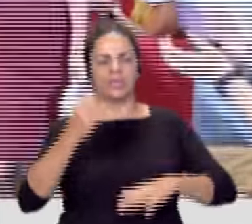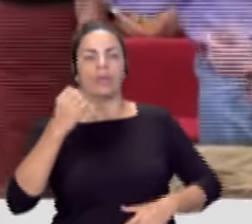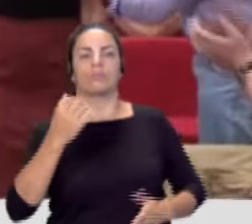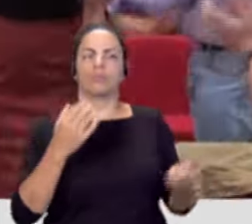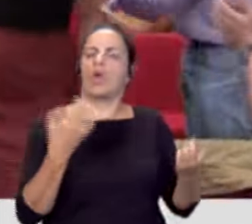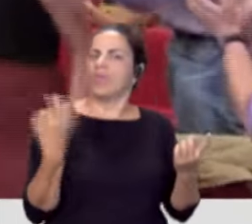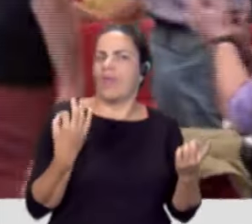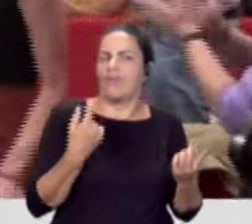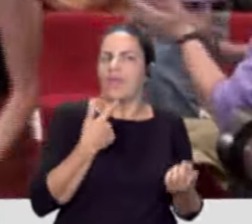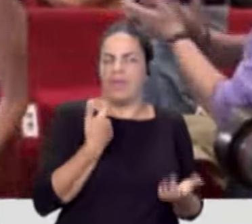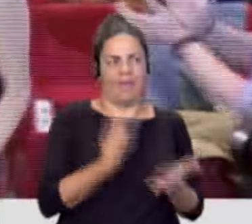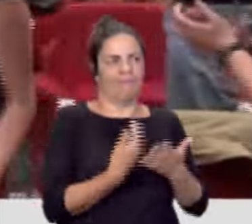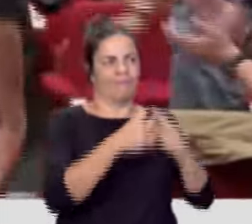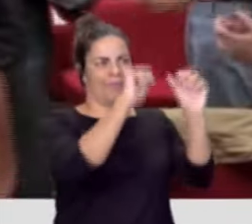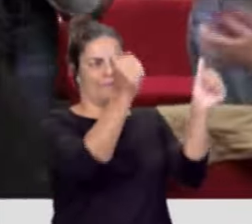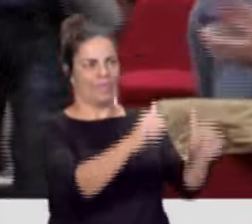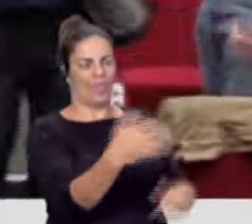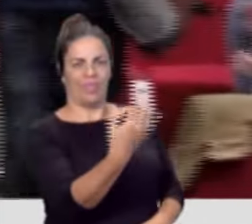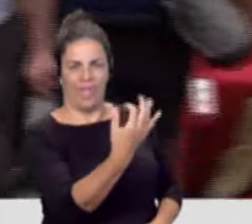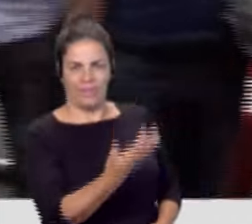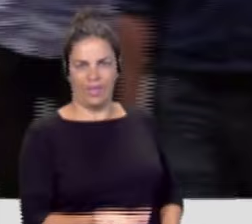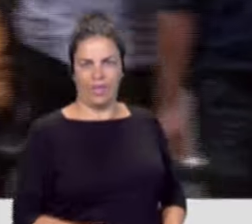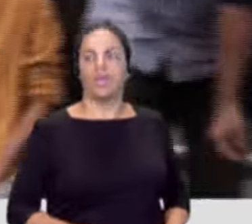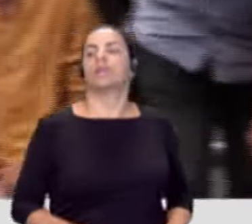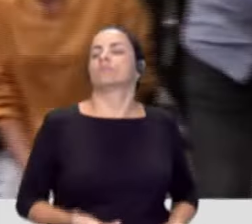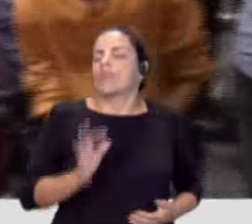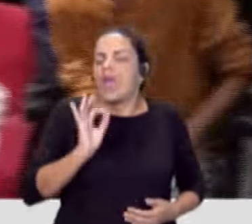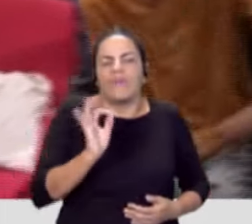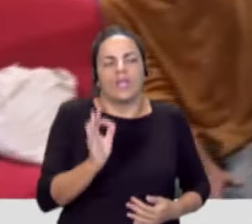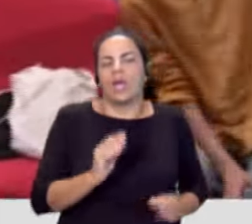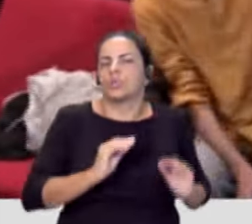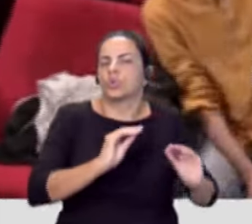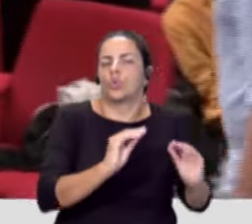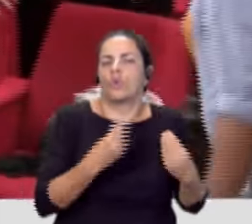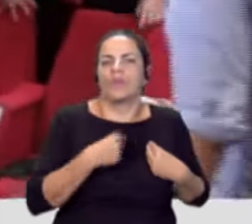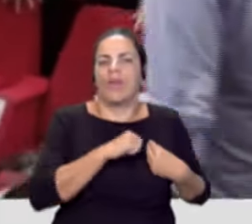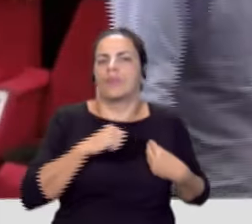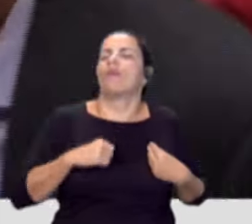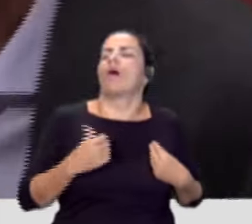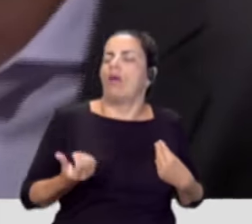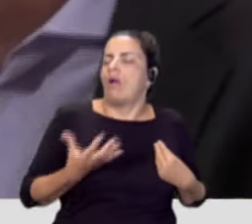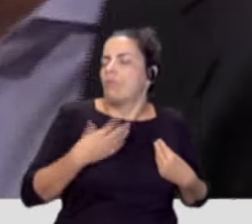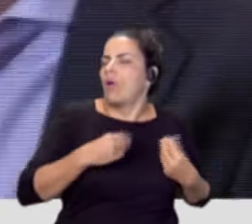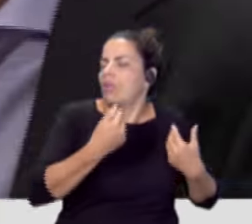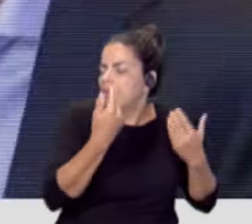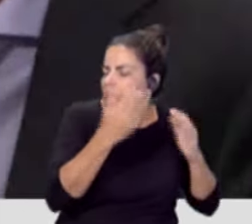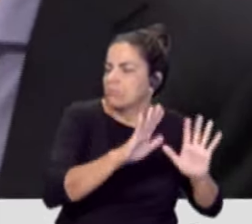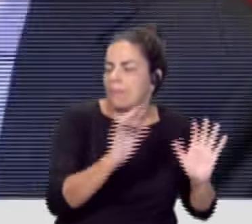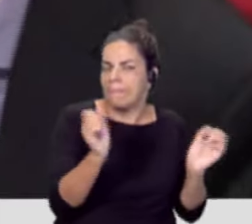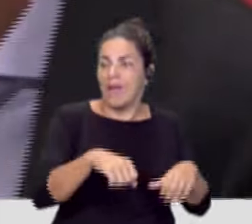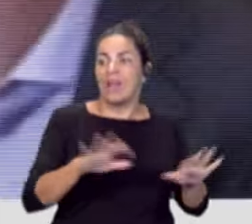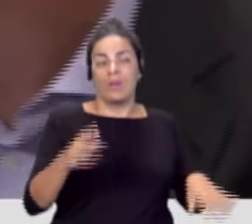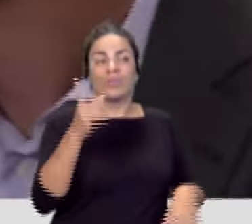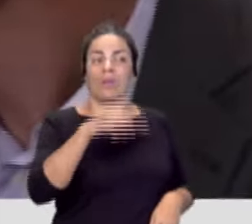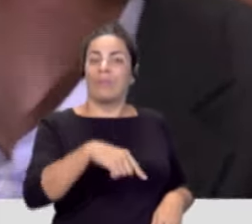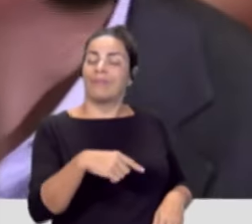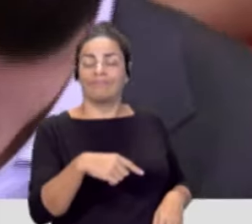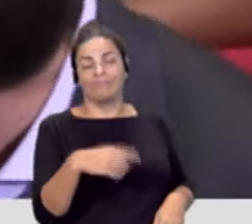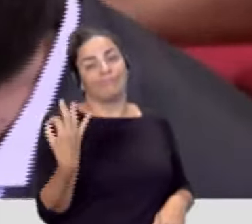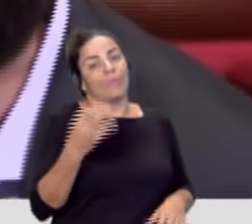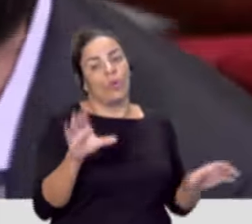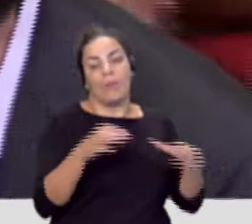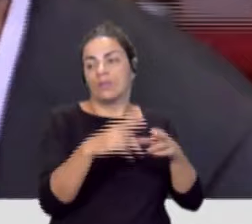ejemplo. Sí que es cierto que se puede plantear que es una cuestión de vida privada, pero sabemos que, y además jugando también con sus términos, es un partido político